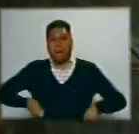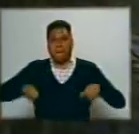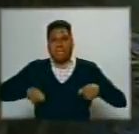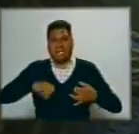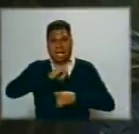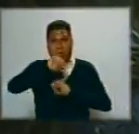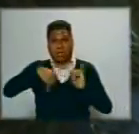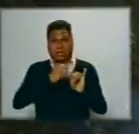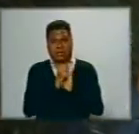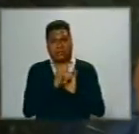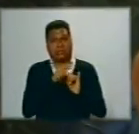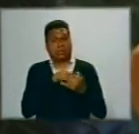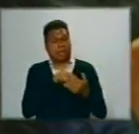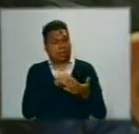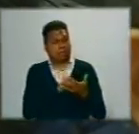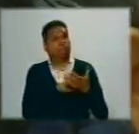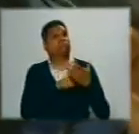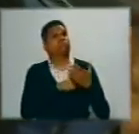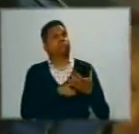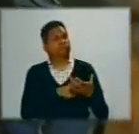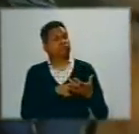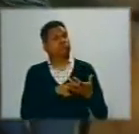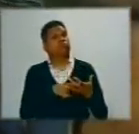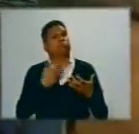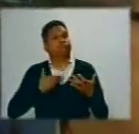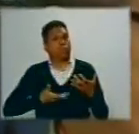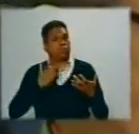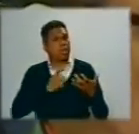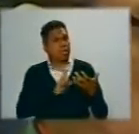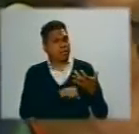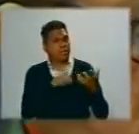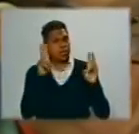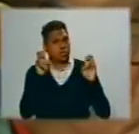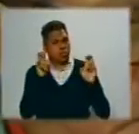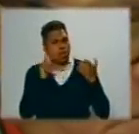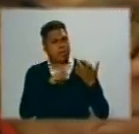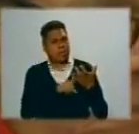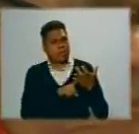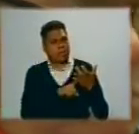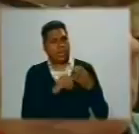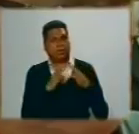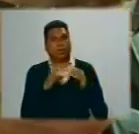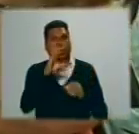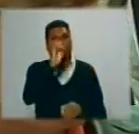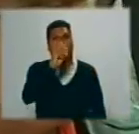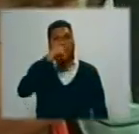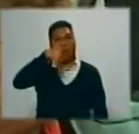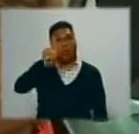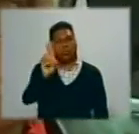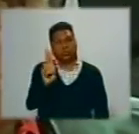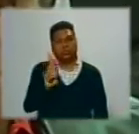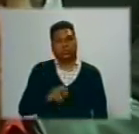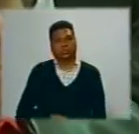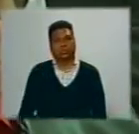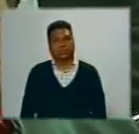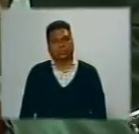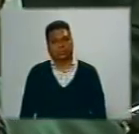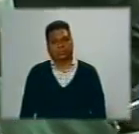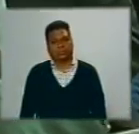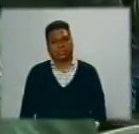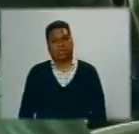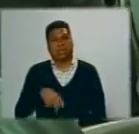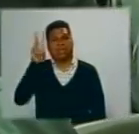internacional. Utilizamos las directrices de Naciones Unidas. Venezuela está alineada a